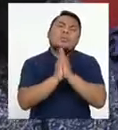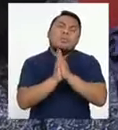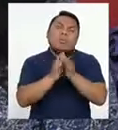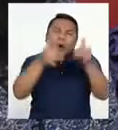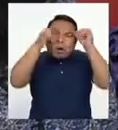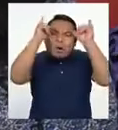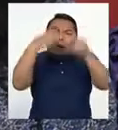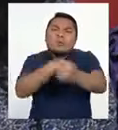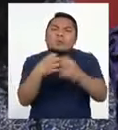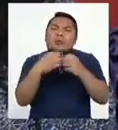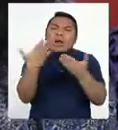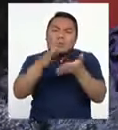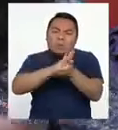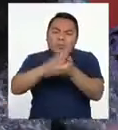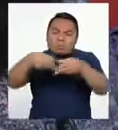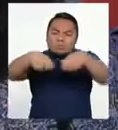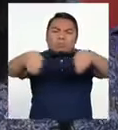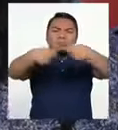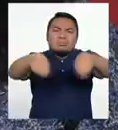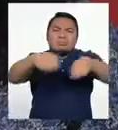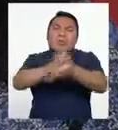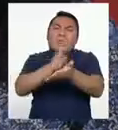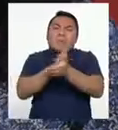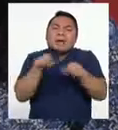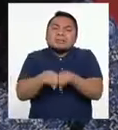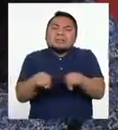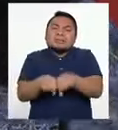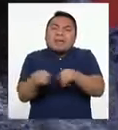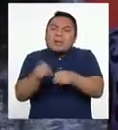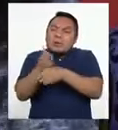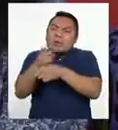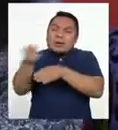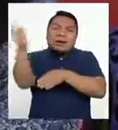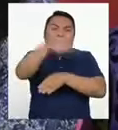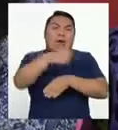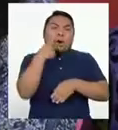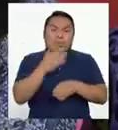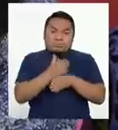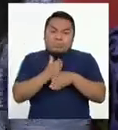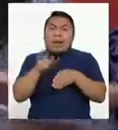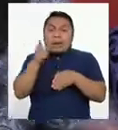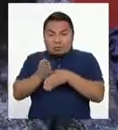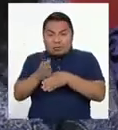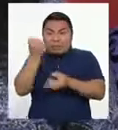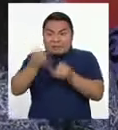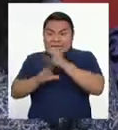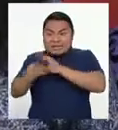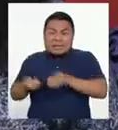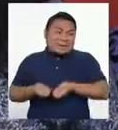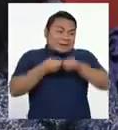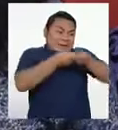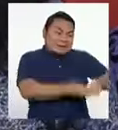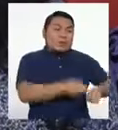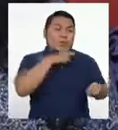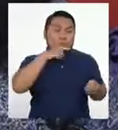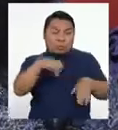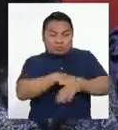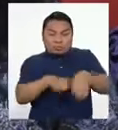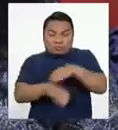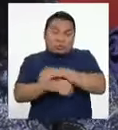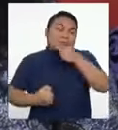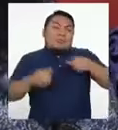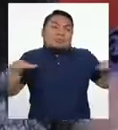cabrita, dame cuero para el zapatero que tiene que arreglar los zapatos de Doña Juana que tiene que ir a la avellaneda a sacarle a mi pollito la